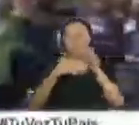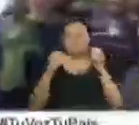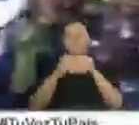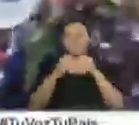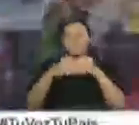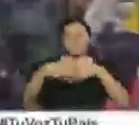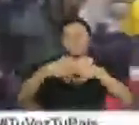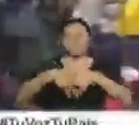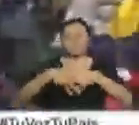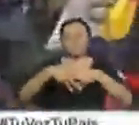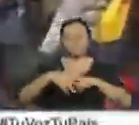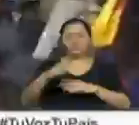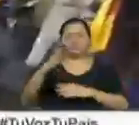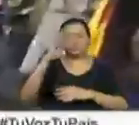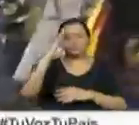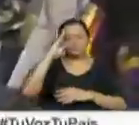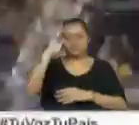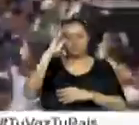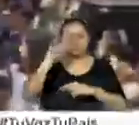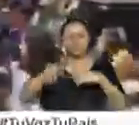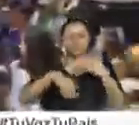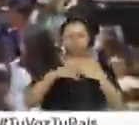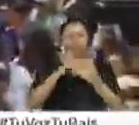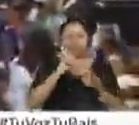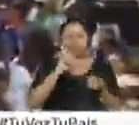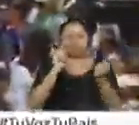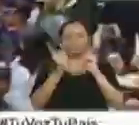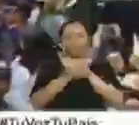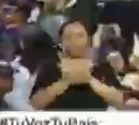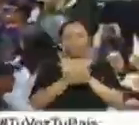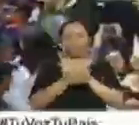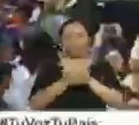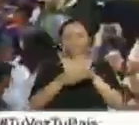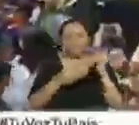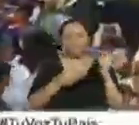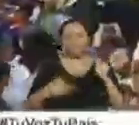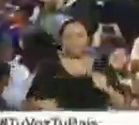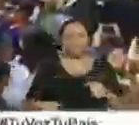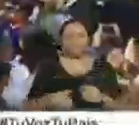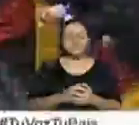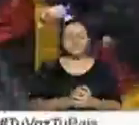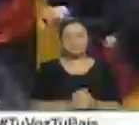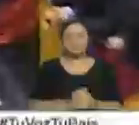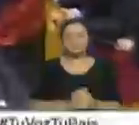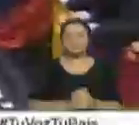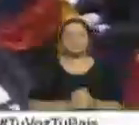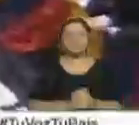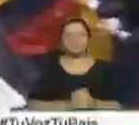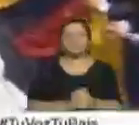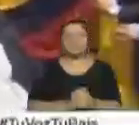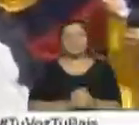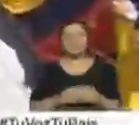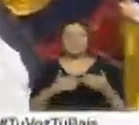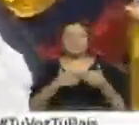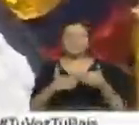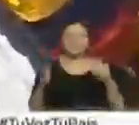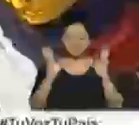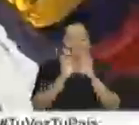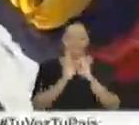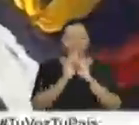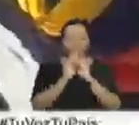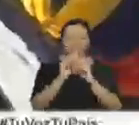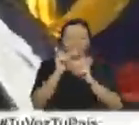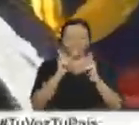desfile militar con el que los granaderos de Tarqui cambian la guardia del Palacio de Carondelet. A lo largo de este acto, los